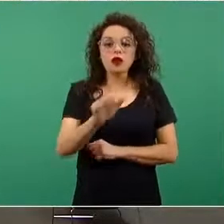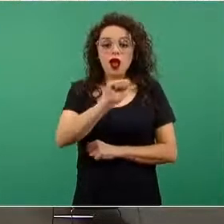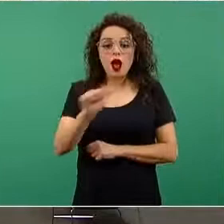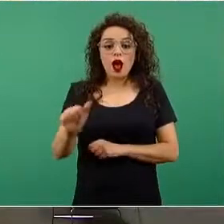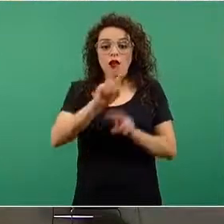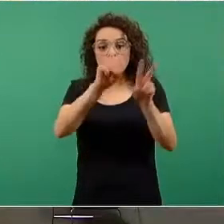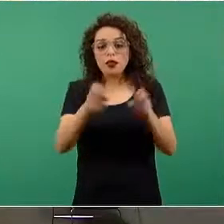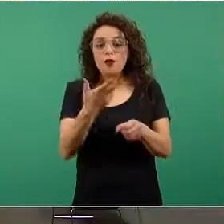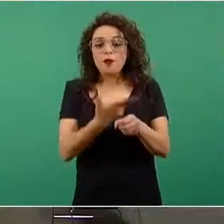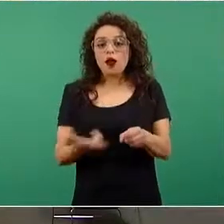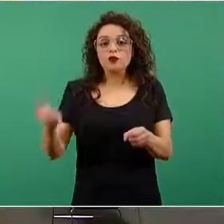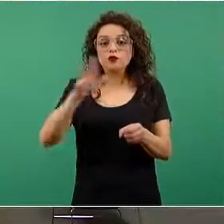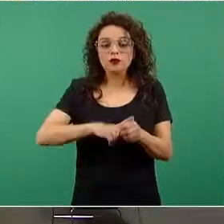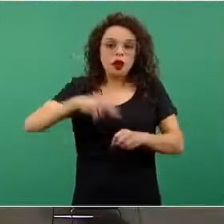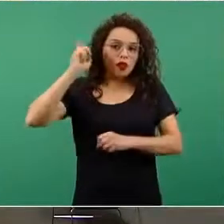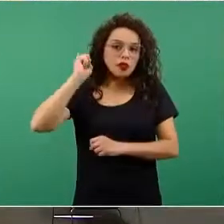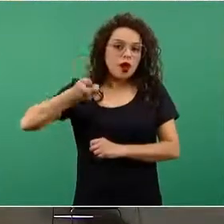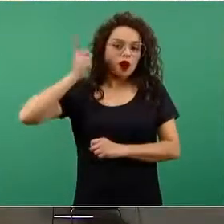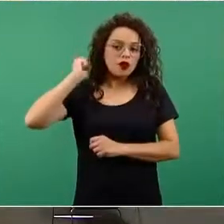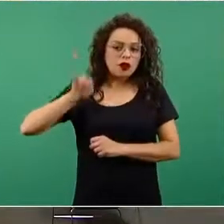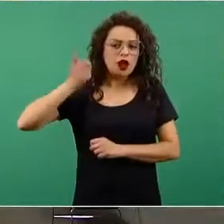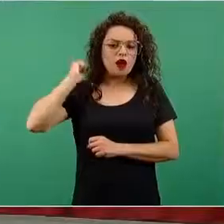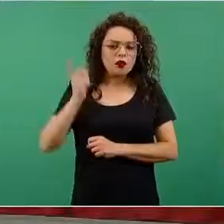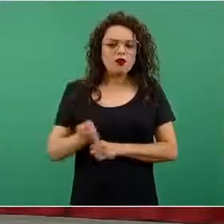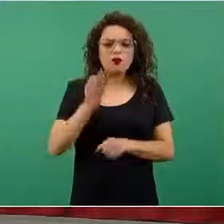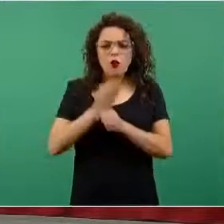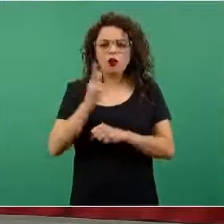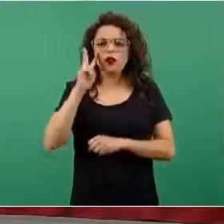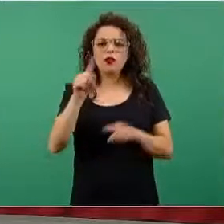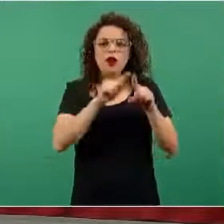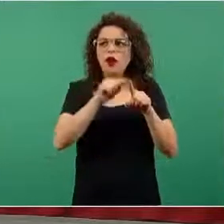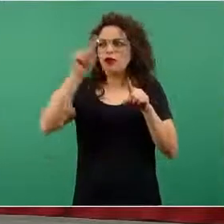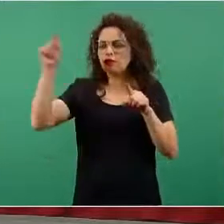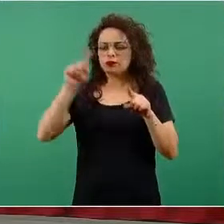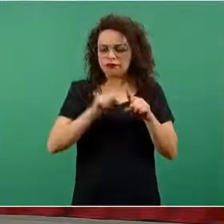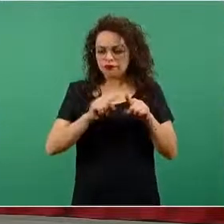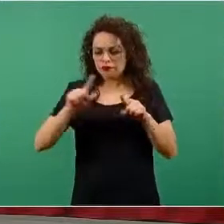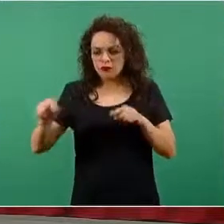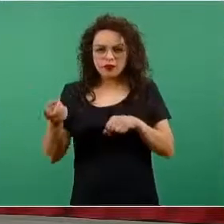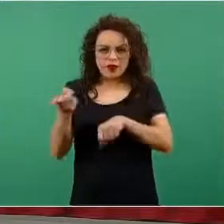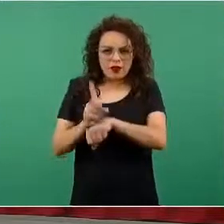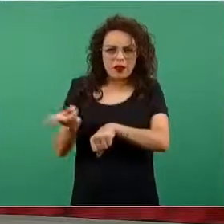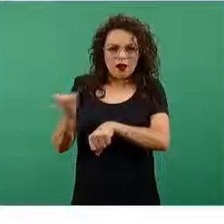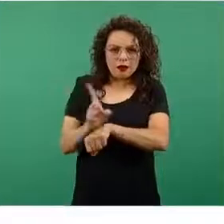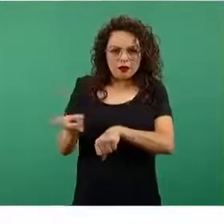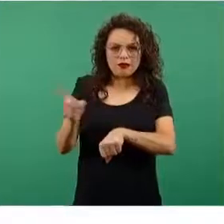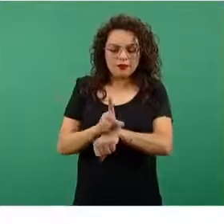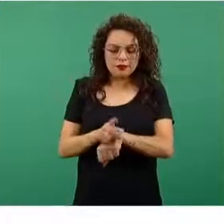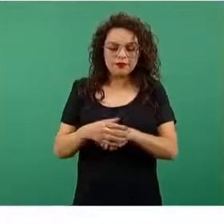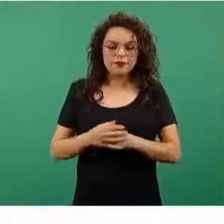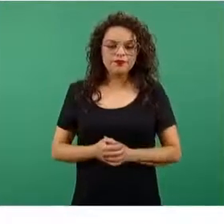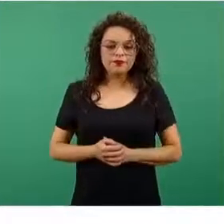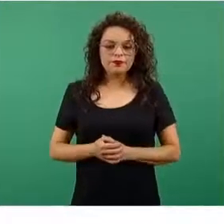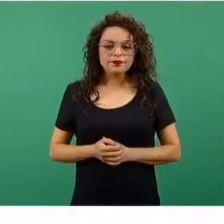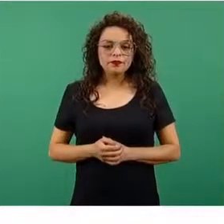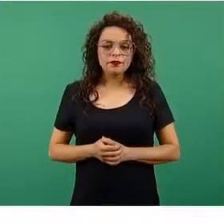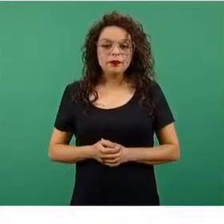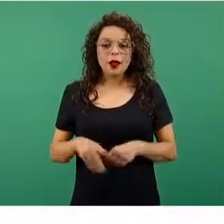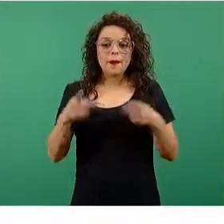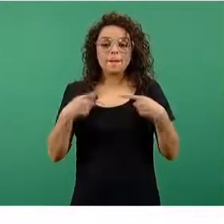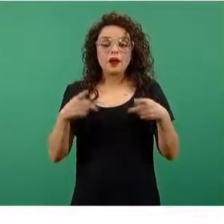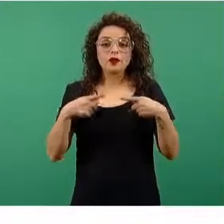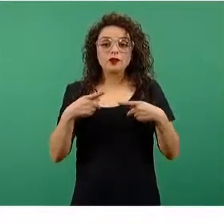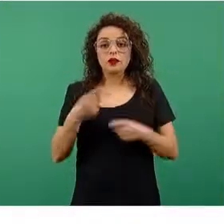hospitalización diaria. Lo que vemos en estas gráficas por cada uno de los días es el número de personas que ha estado